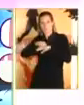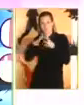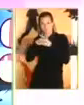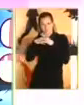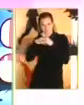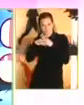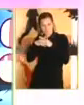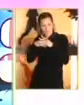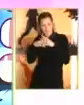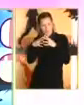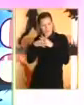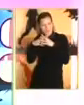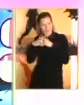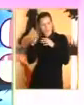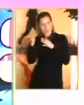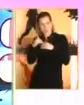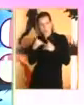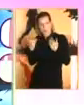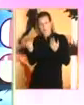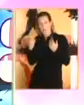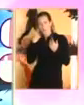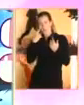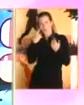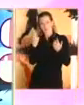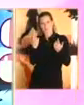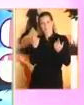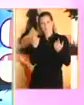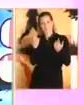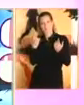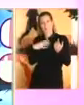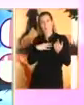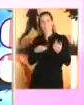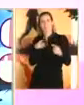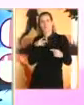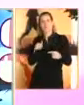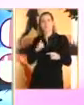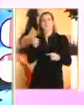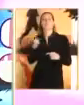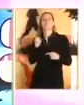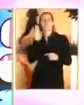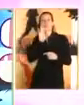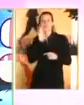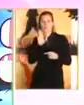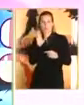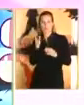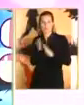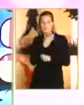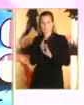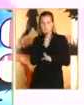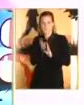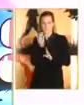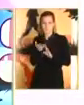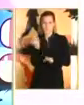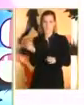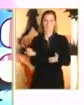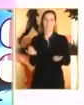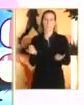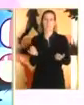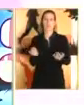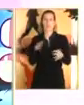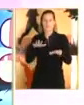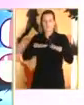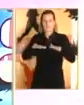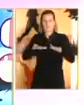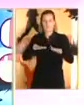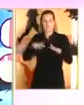colador me parece que está pues que no. Eso es. Espera. Vamos a prevenir. Venga. Los posibles. Yo creo que hoy, a ver qué tal el pulso.